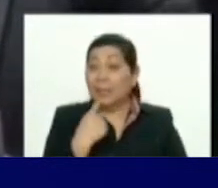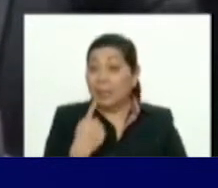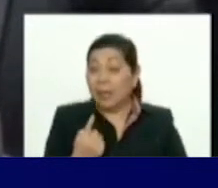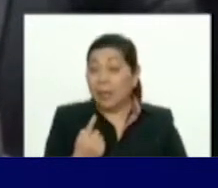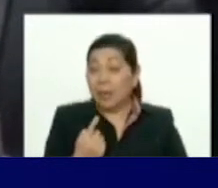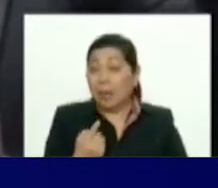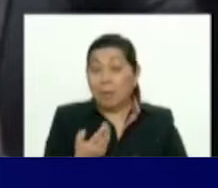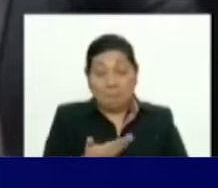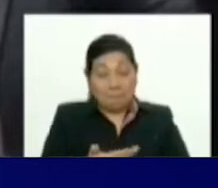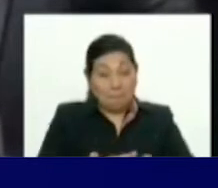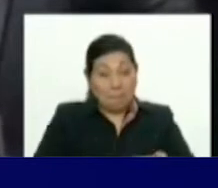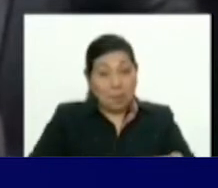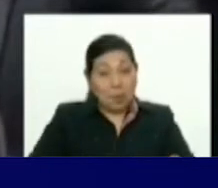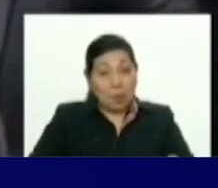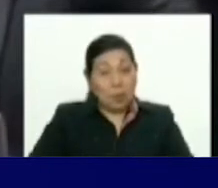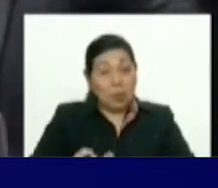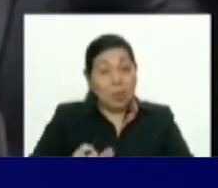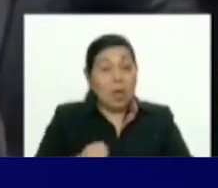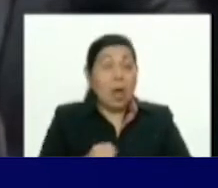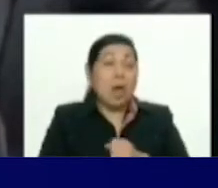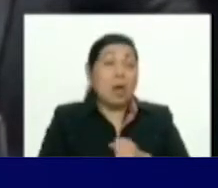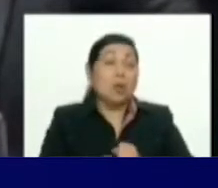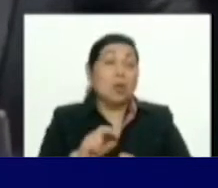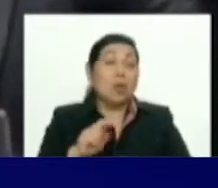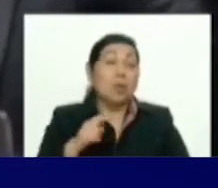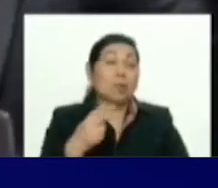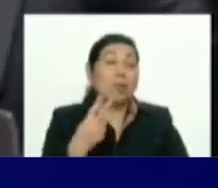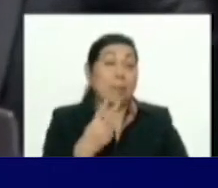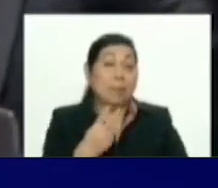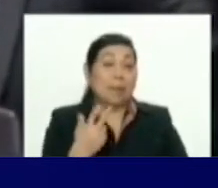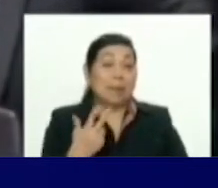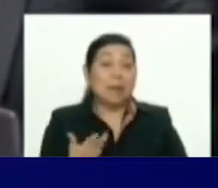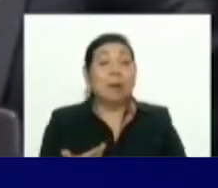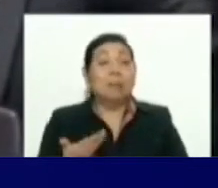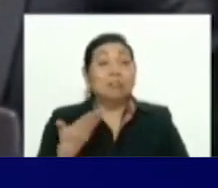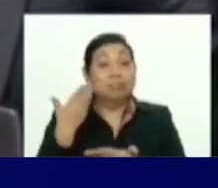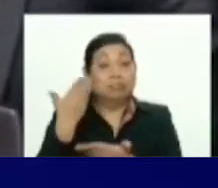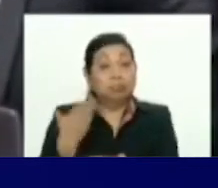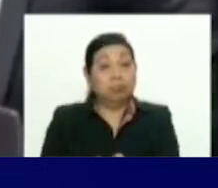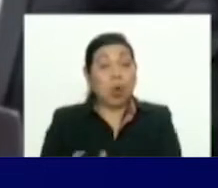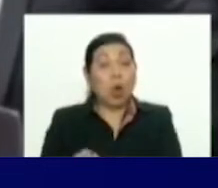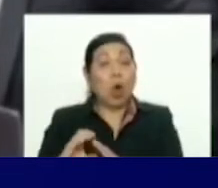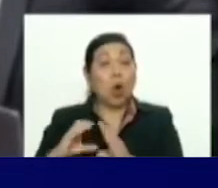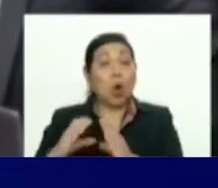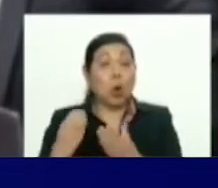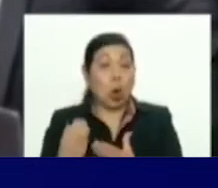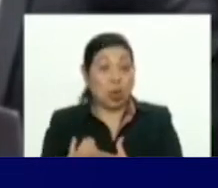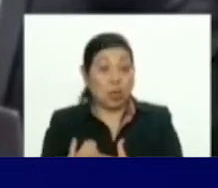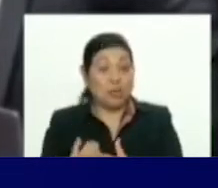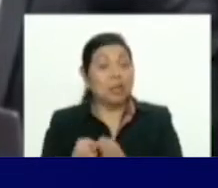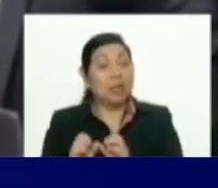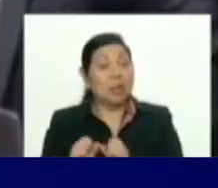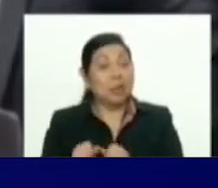Finalmente, Salas Arenas sustentó el pliego presupuestal de su sector para el año 2023 ante la Comisión del Presupuesto